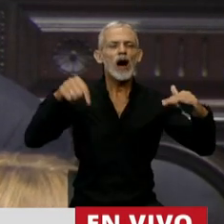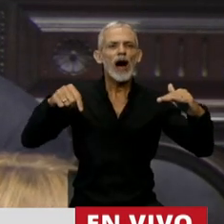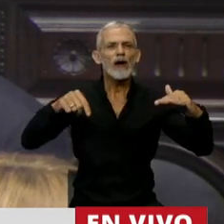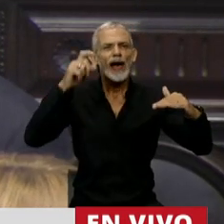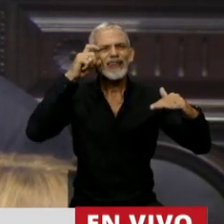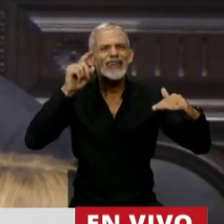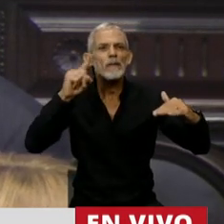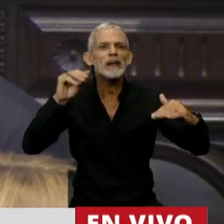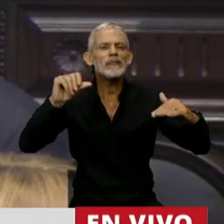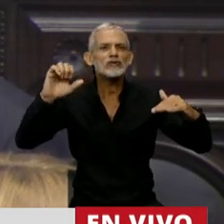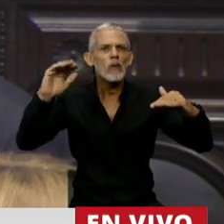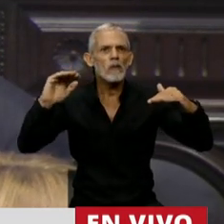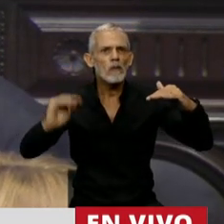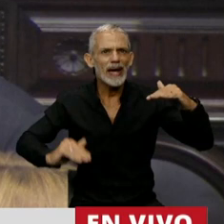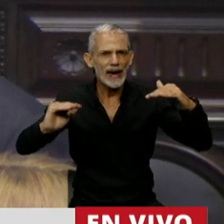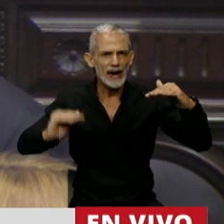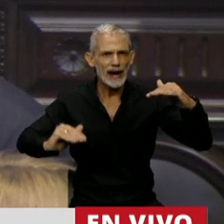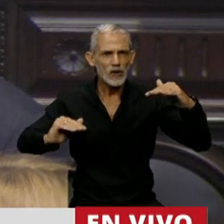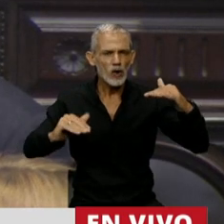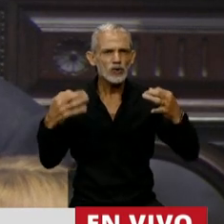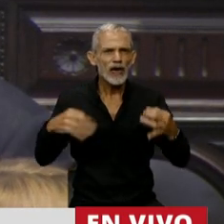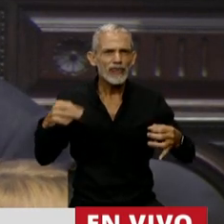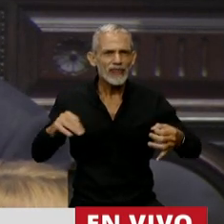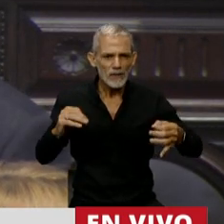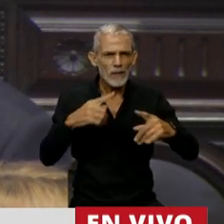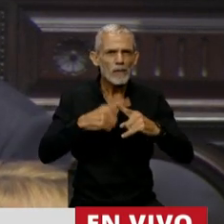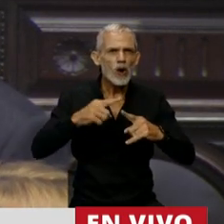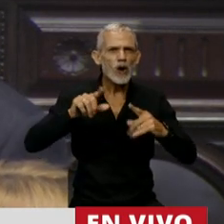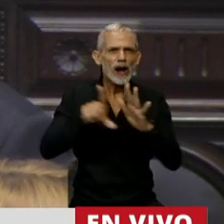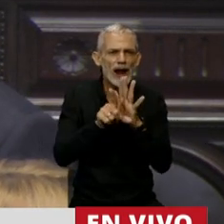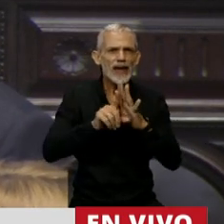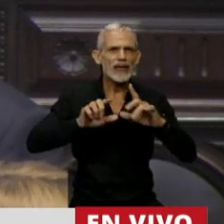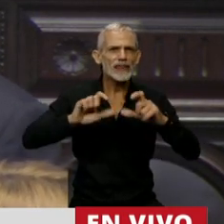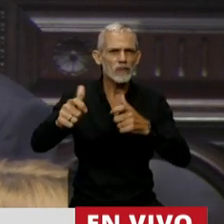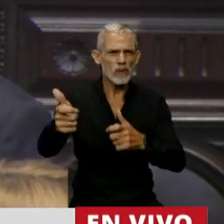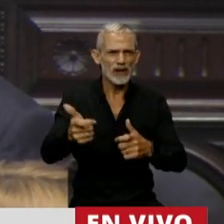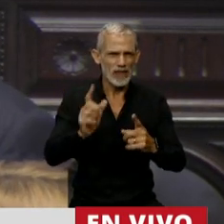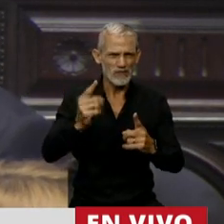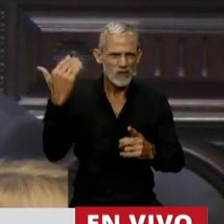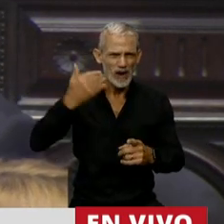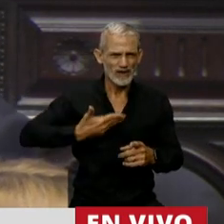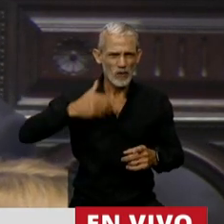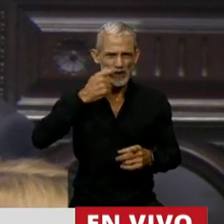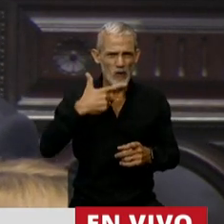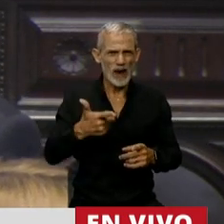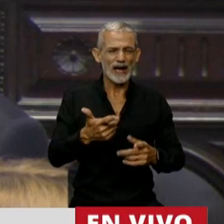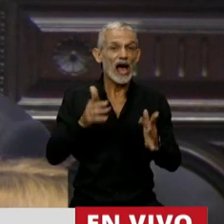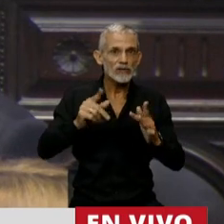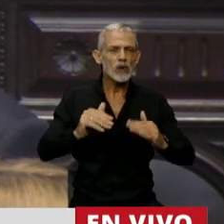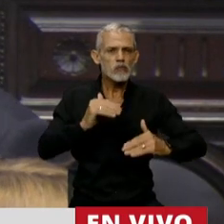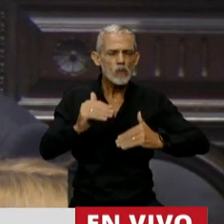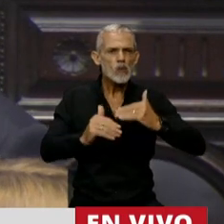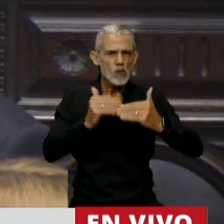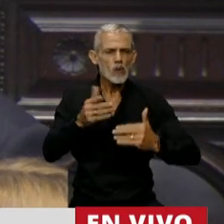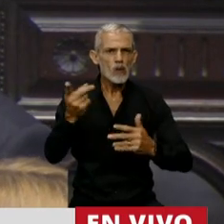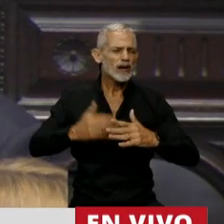casi 10.000 pesos por mes menos que lo que correspondía por la ley de movilidad. Y así se va incrementando hasta que los que